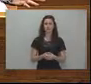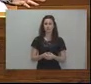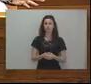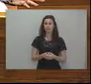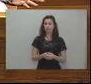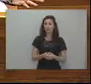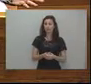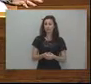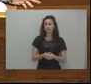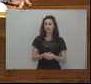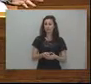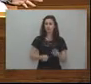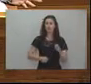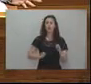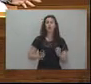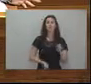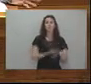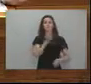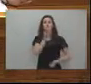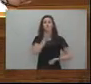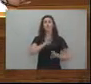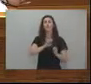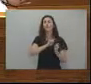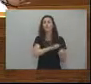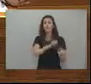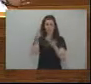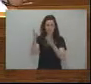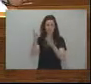bueno, perfecto, esperemos que vayan en esa línea.